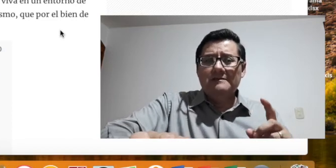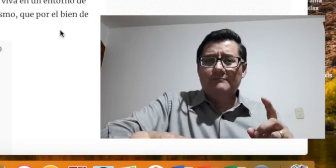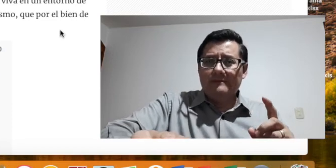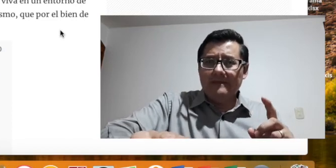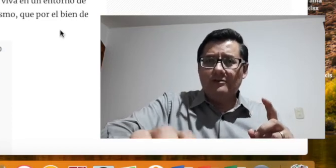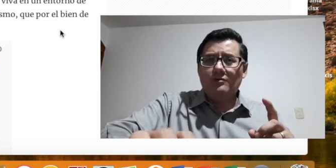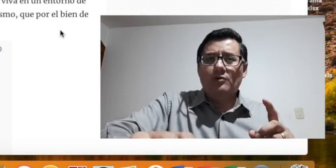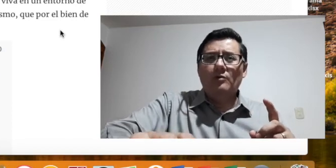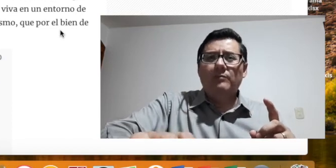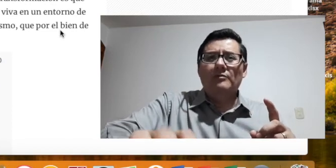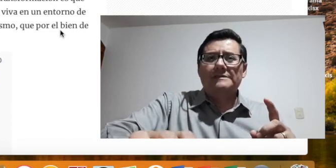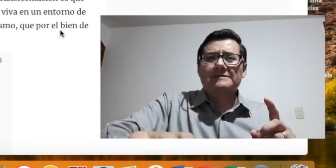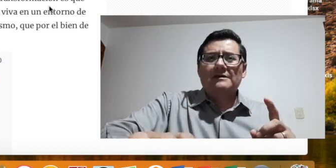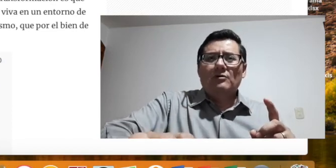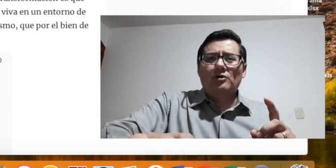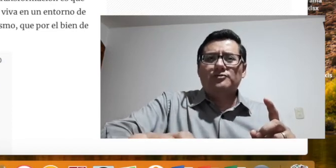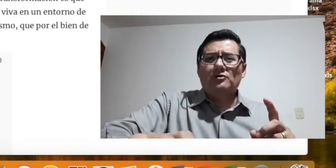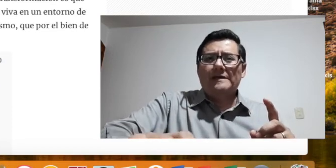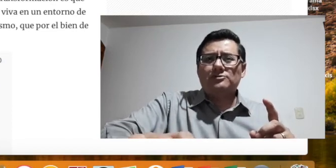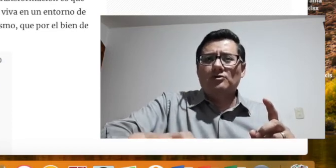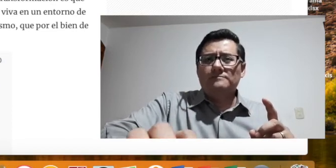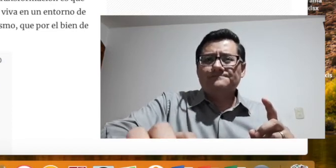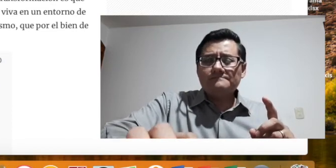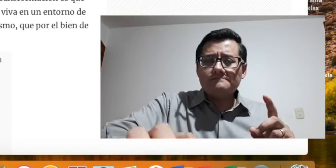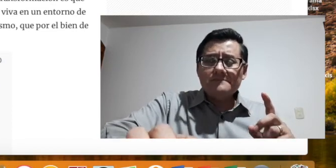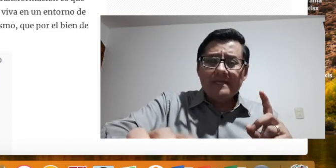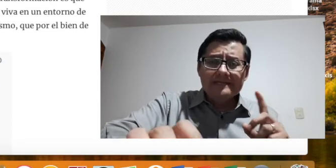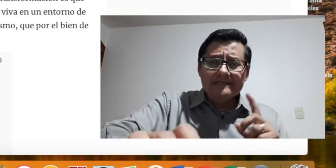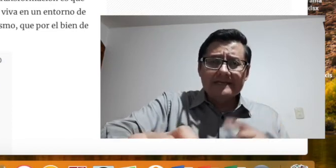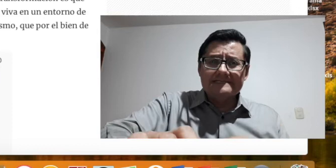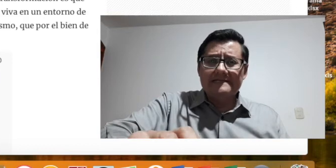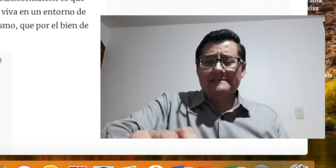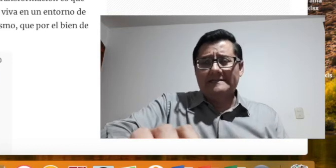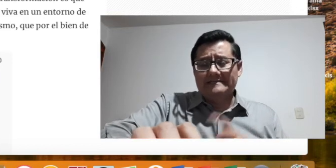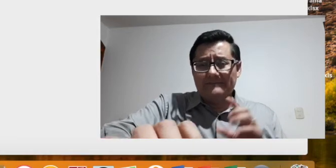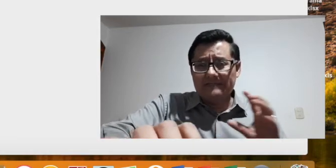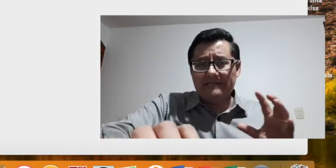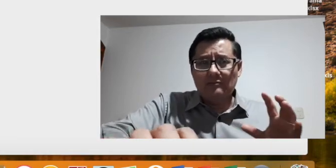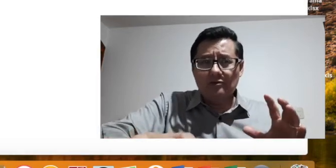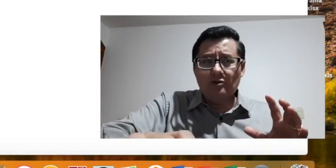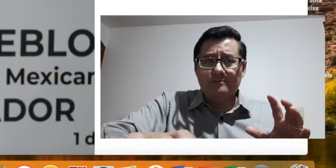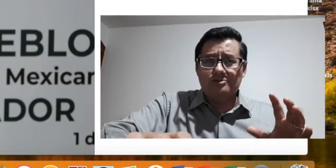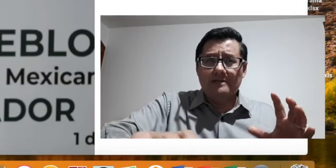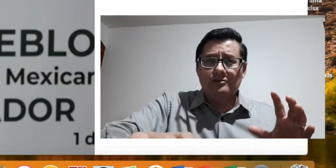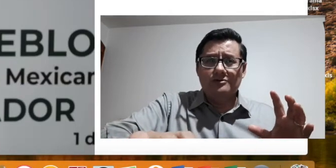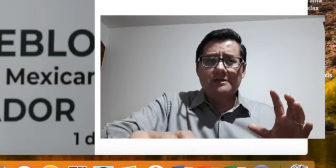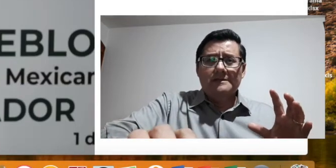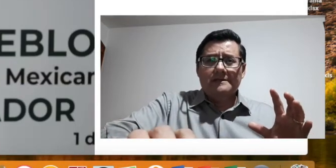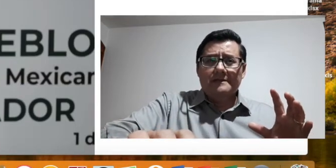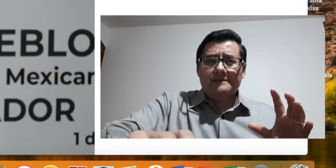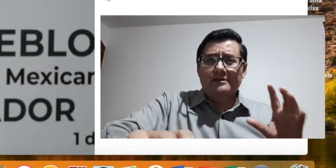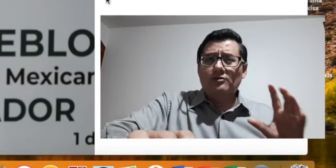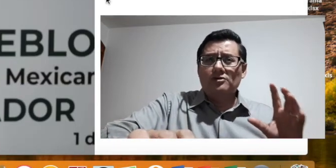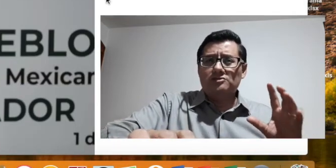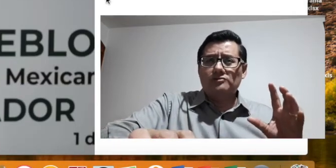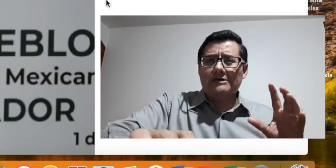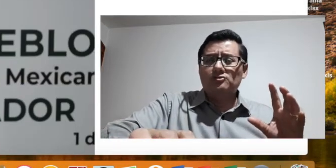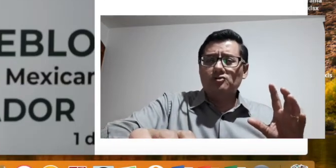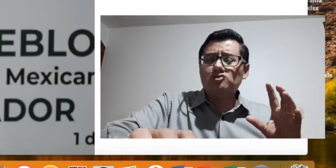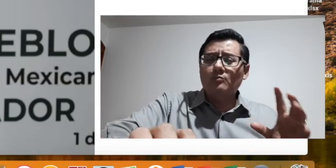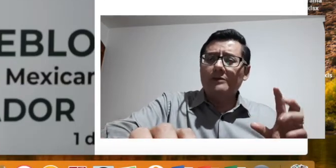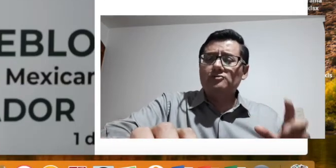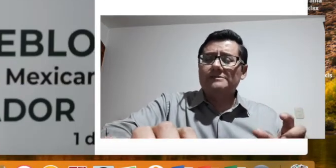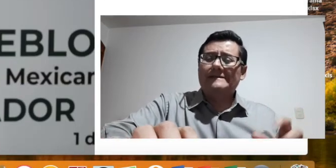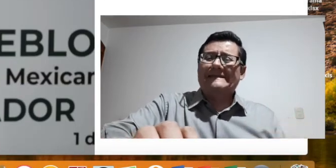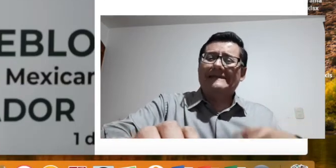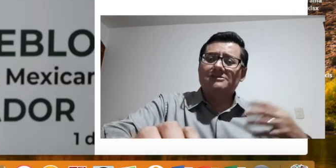todos, primero los pobres. Otro dato interesante que también ahí abordó López Obrador, dijo los resultados